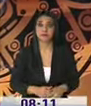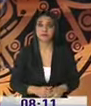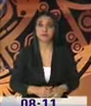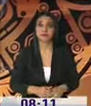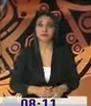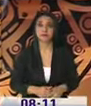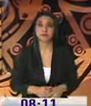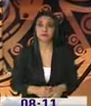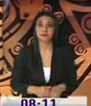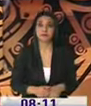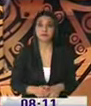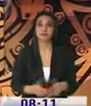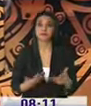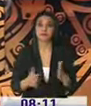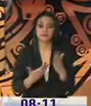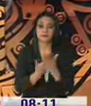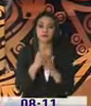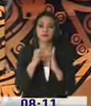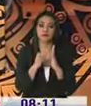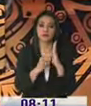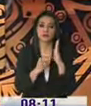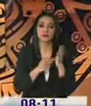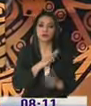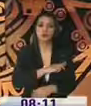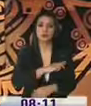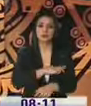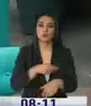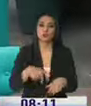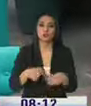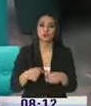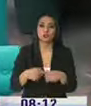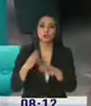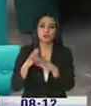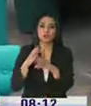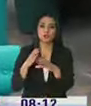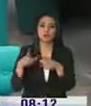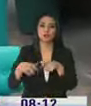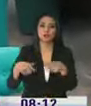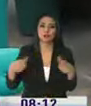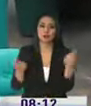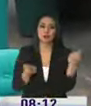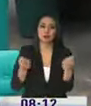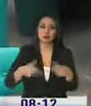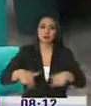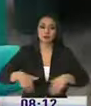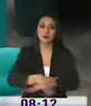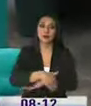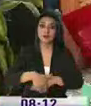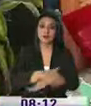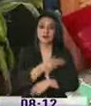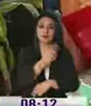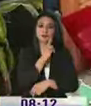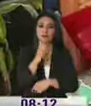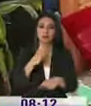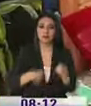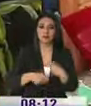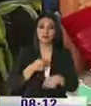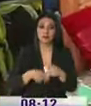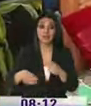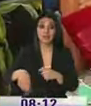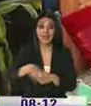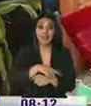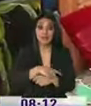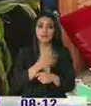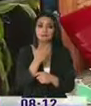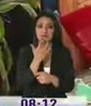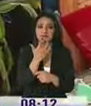Tras la implementación de una normativa municipal en Quito para los food trucks, la mayoría de dueños de estos vehículos o contenedores prefirió asociarse para